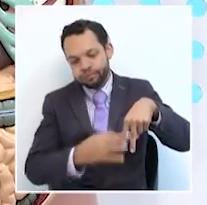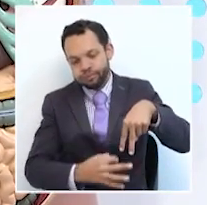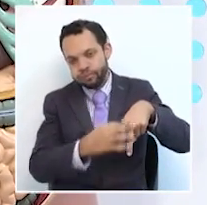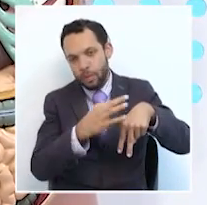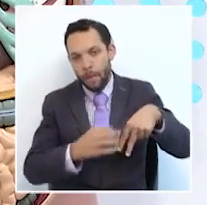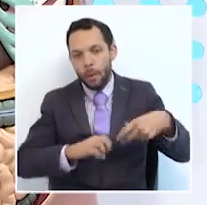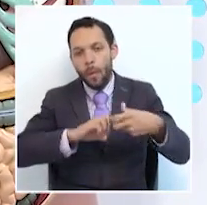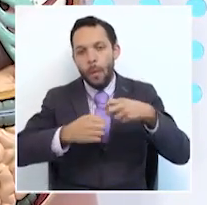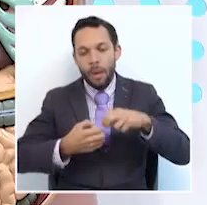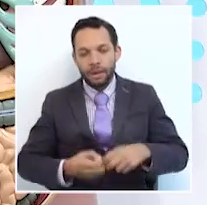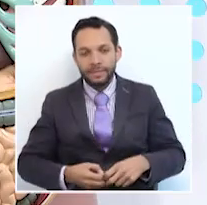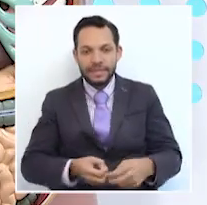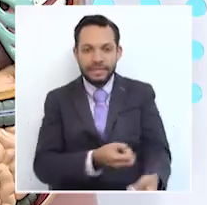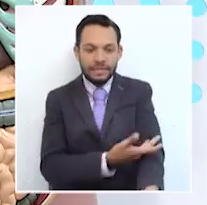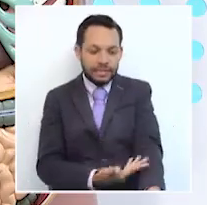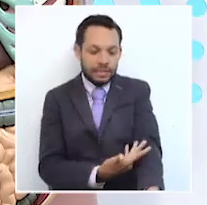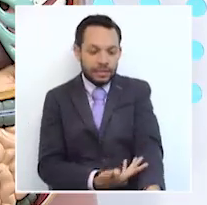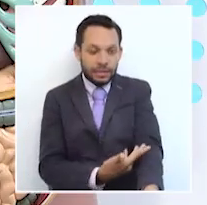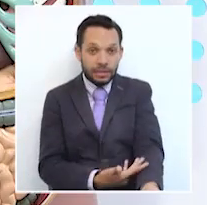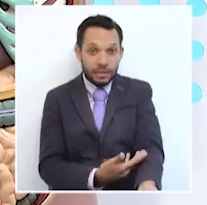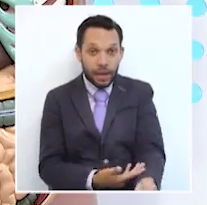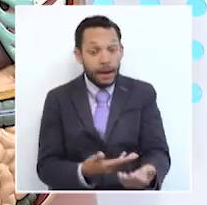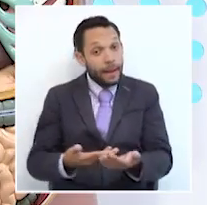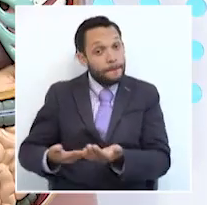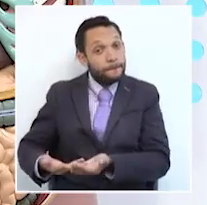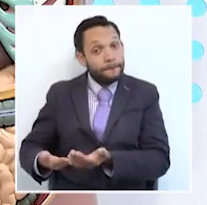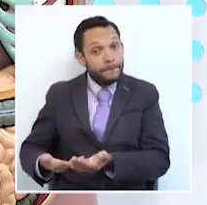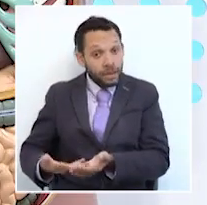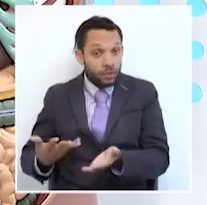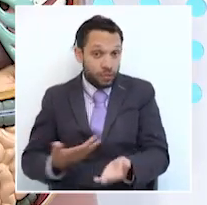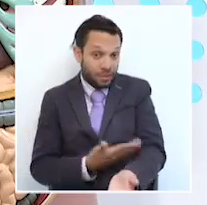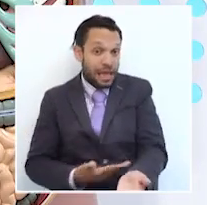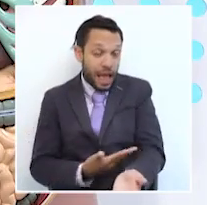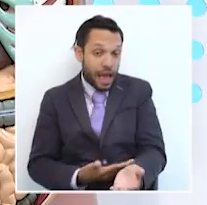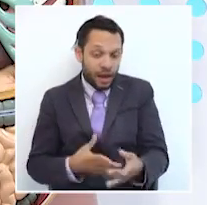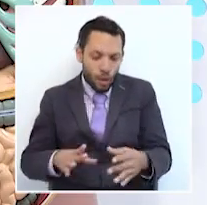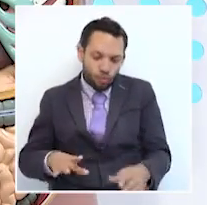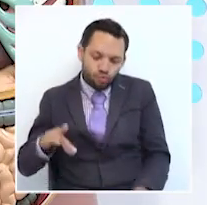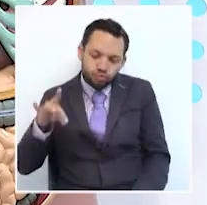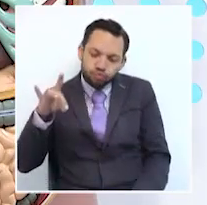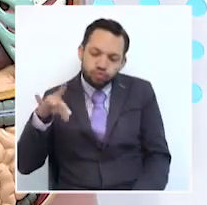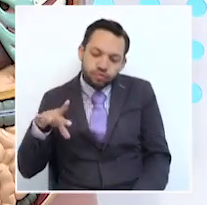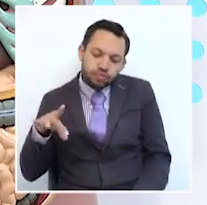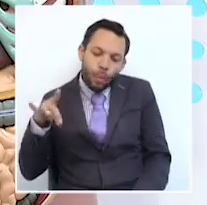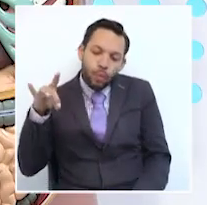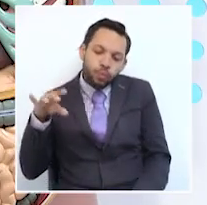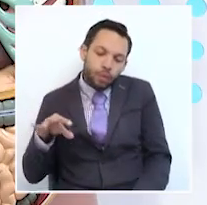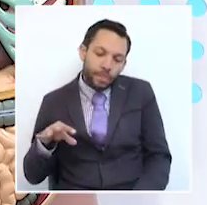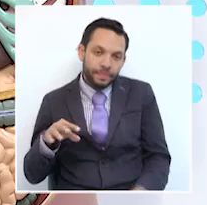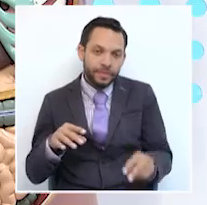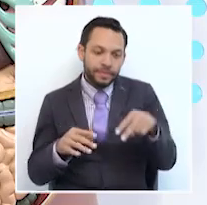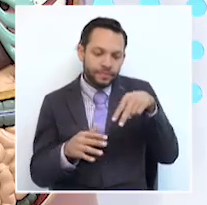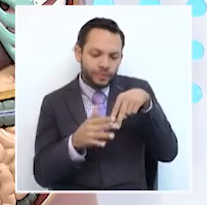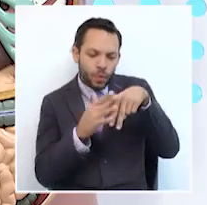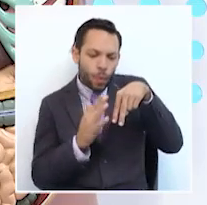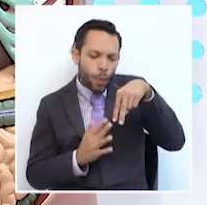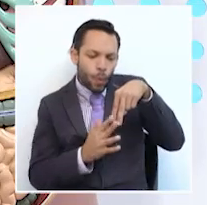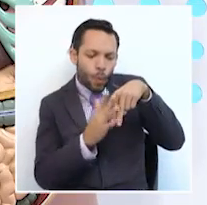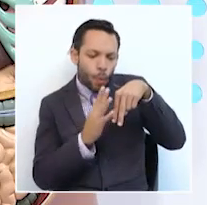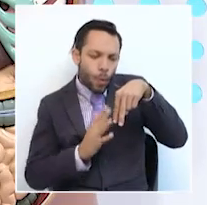es que la sangre es muy pesada es viscosa y la avena es un tubito que tiene unas